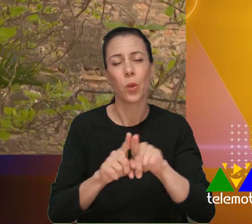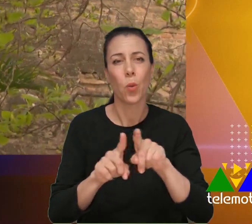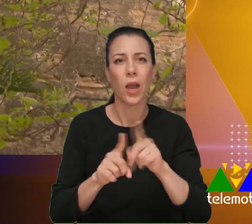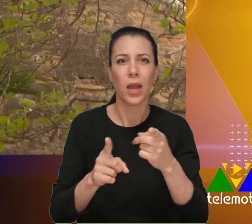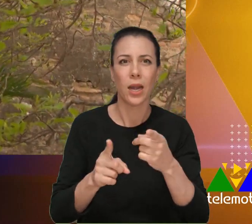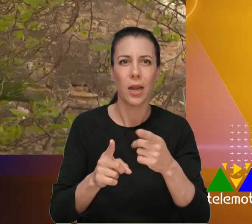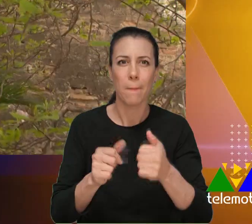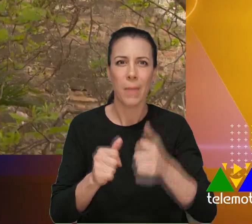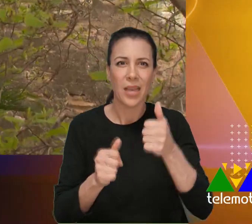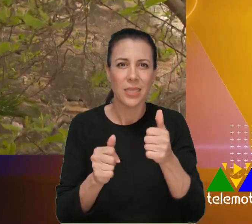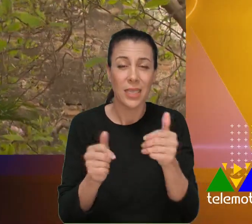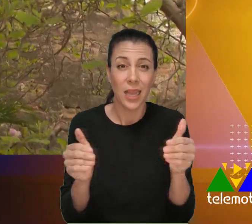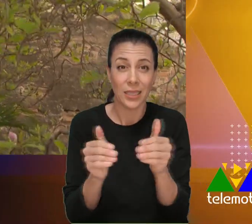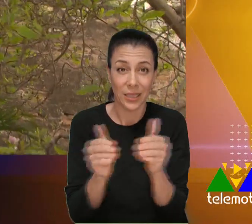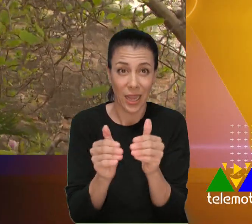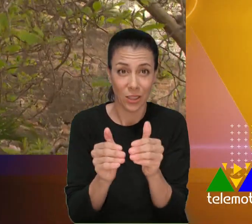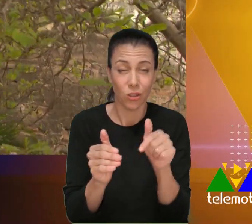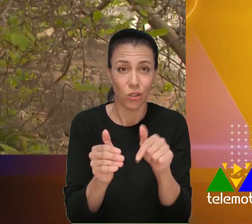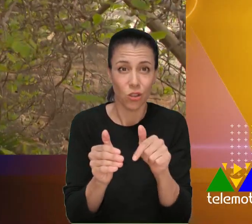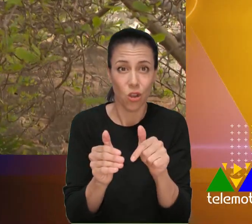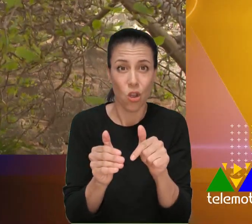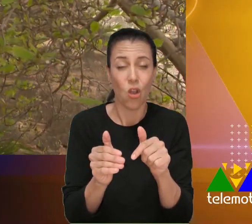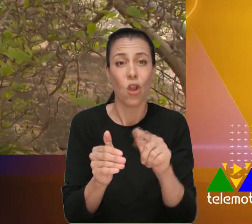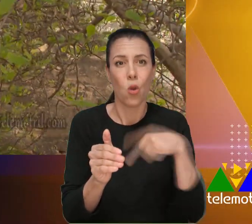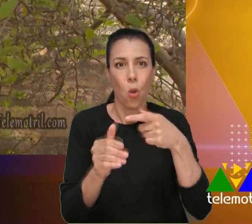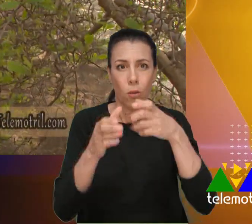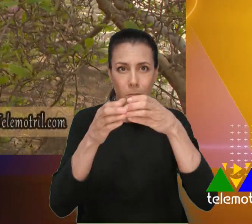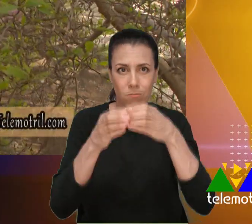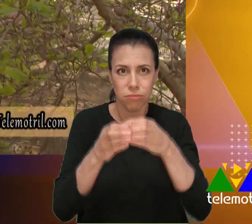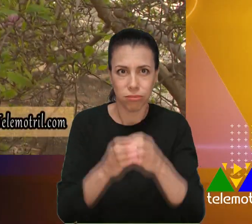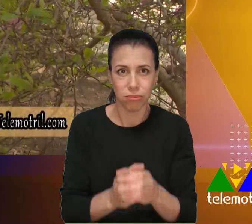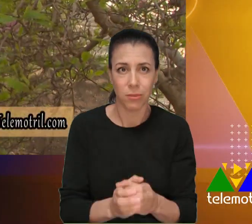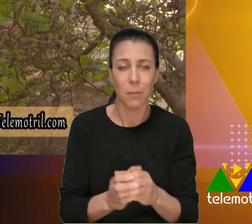un tronco de pirámide, más estrecho arriba, más ancho abajo, eso se llama apretil.